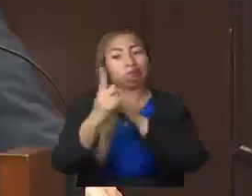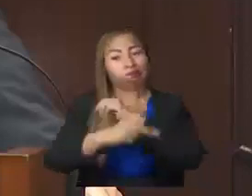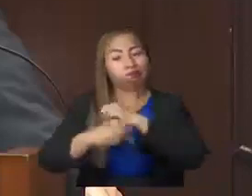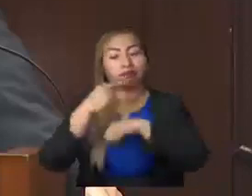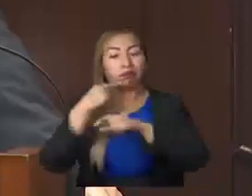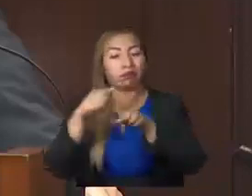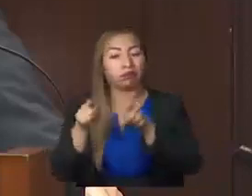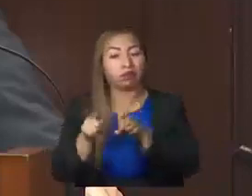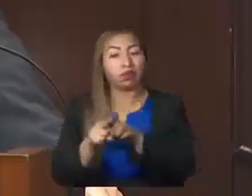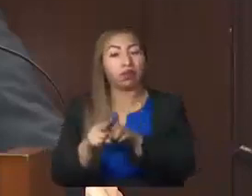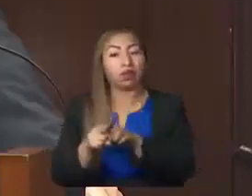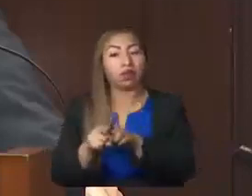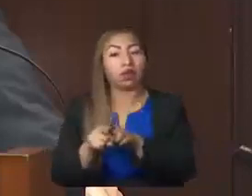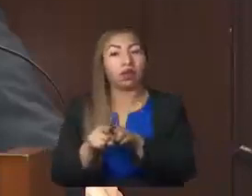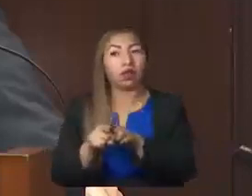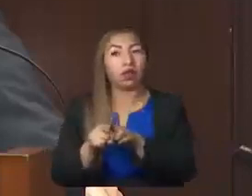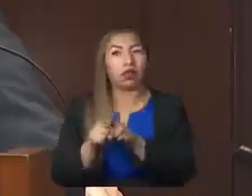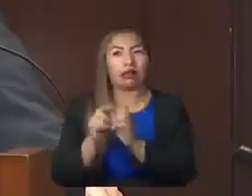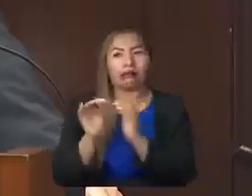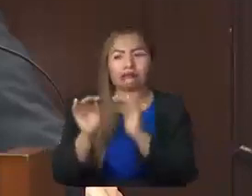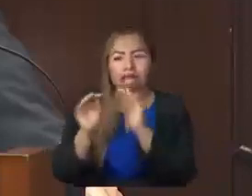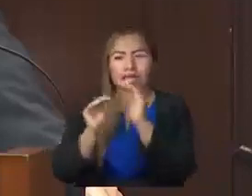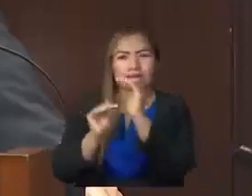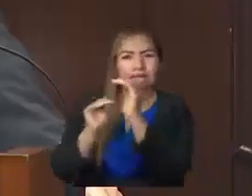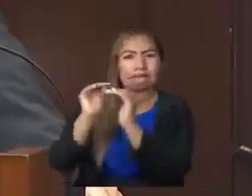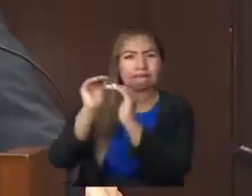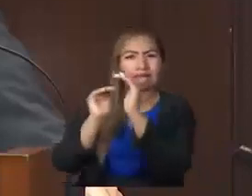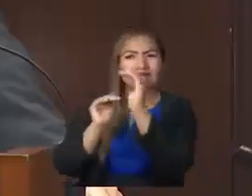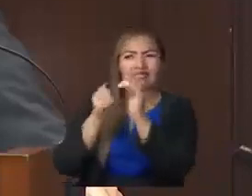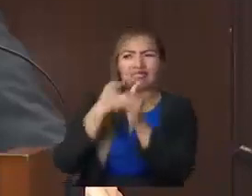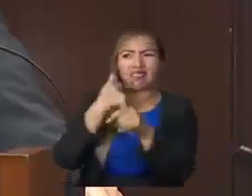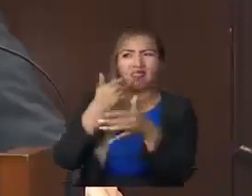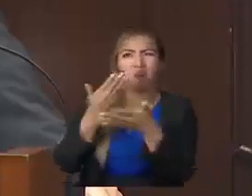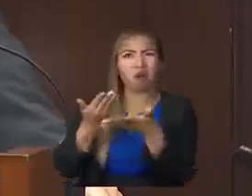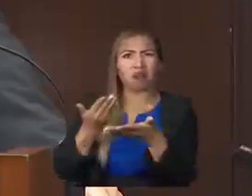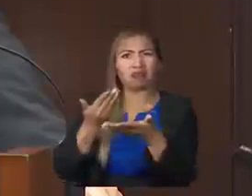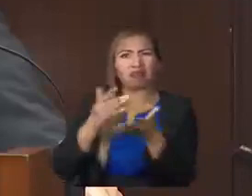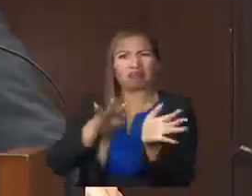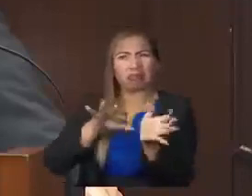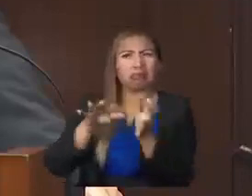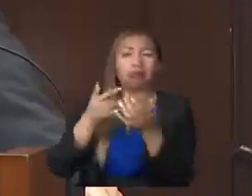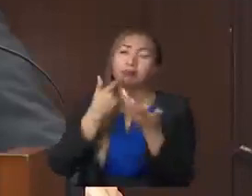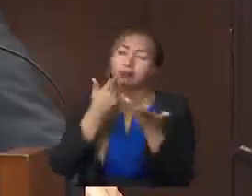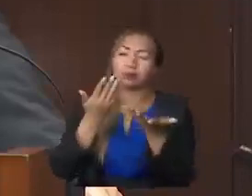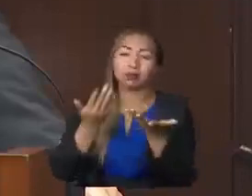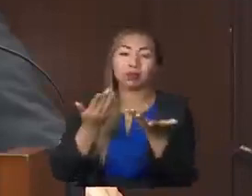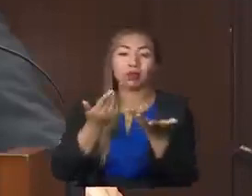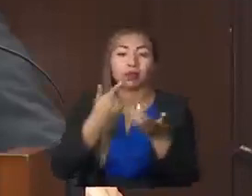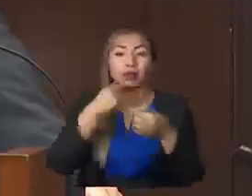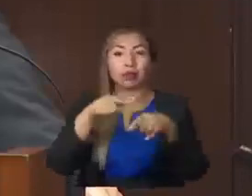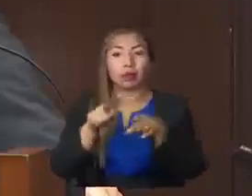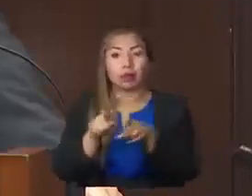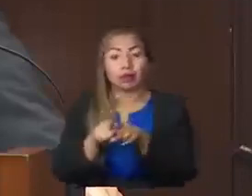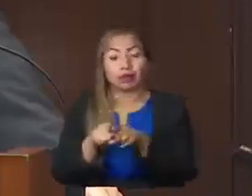donde la desigualdad estructural de origen, no la coyuntural,